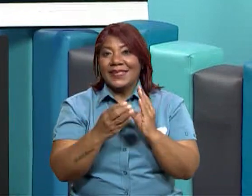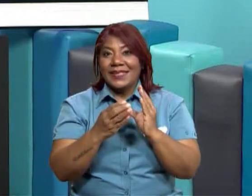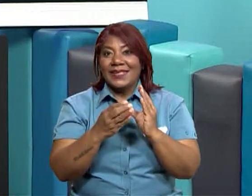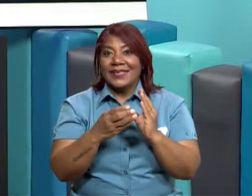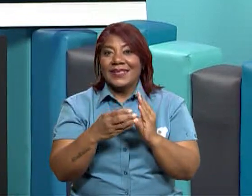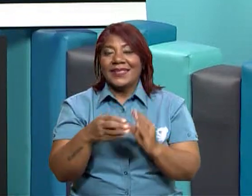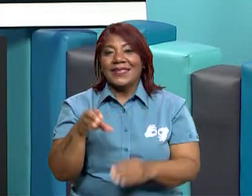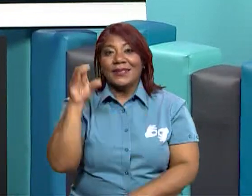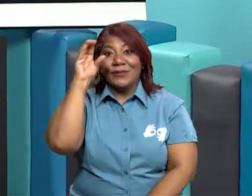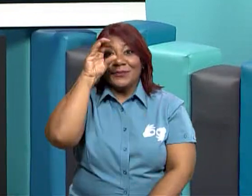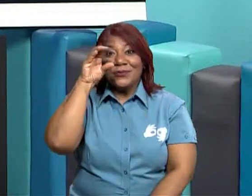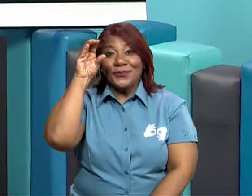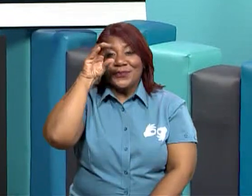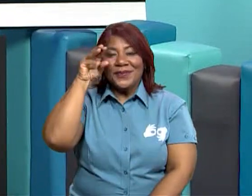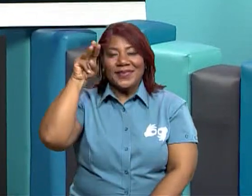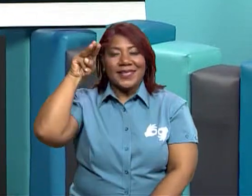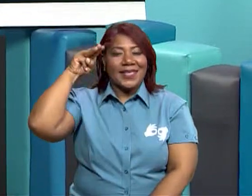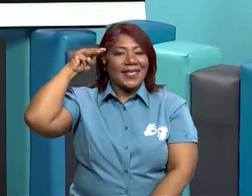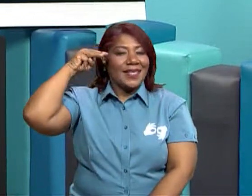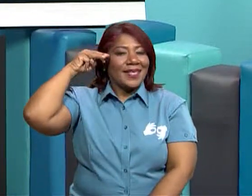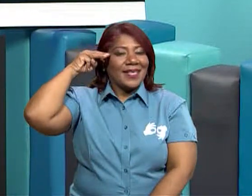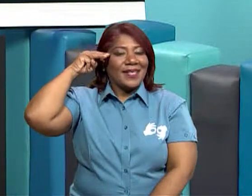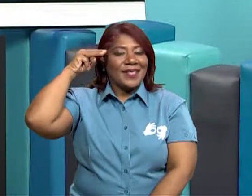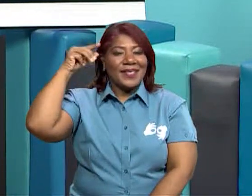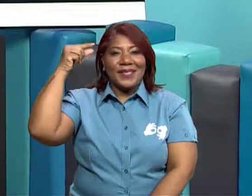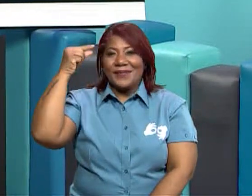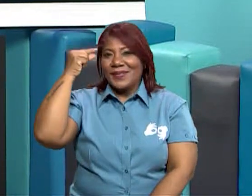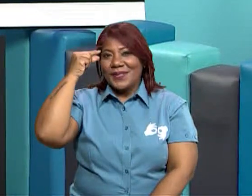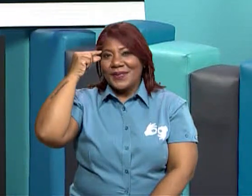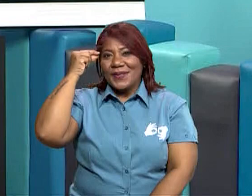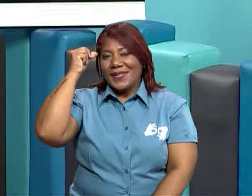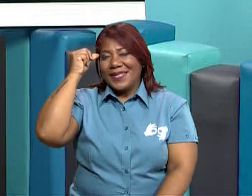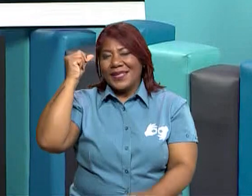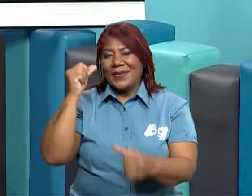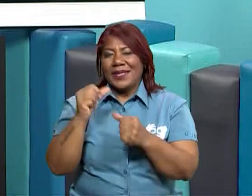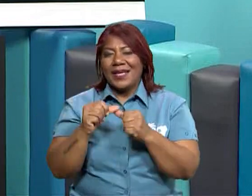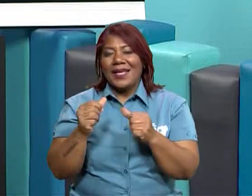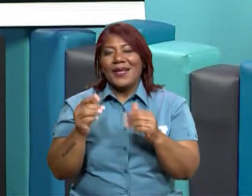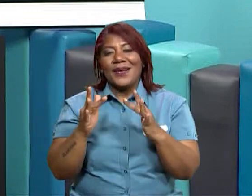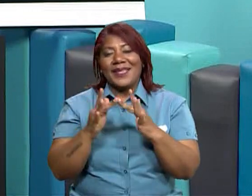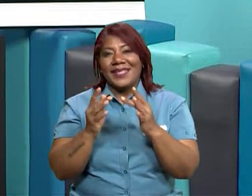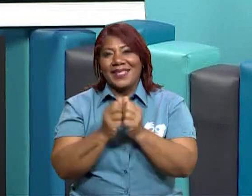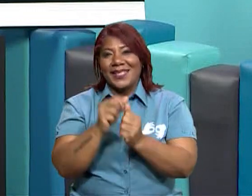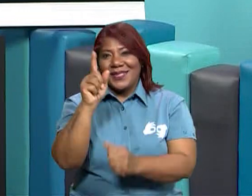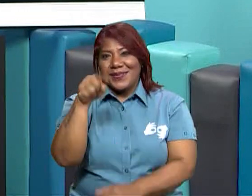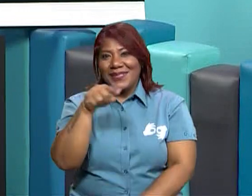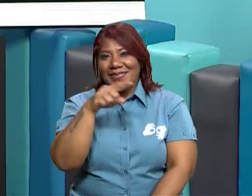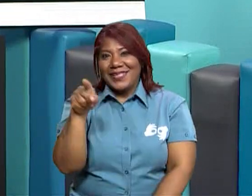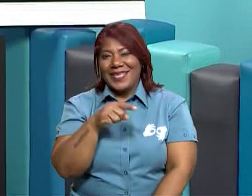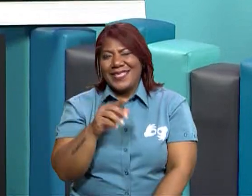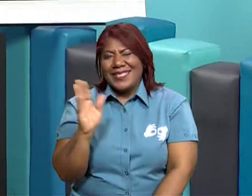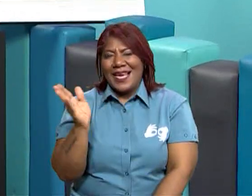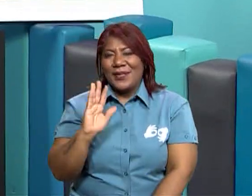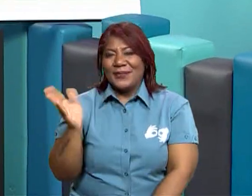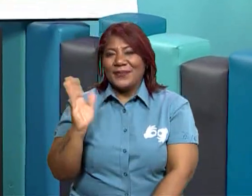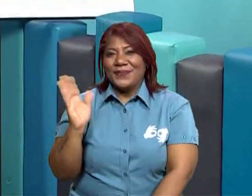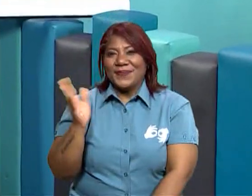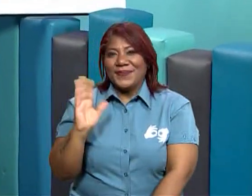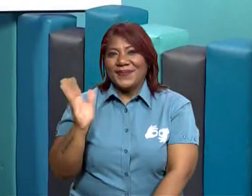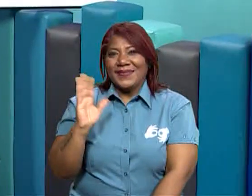estas clases puedes verla a través de la aplicación de MedCongo. Recuerda, conéctate con la estrella.